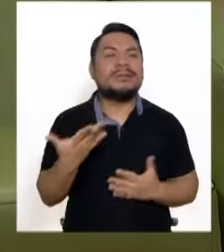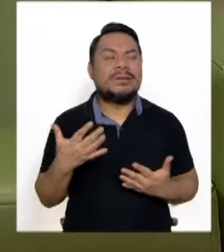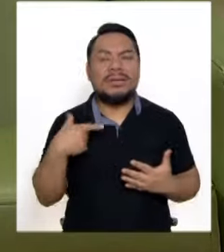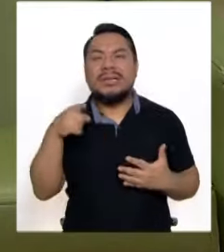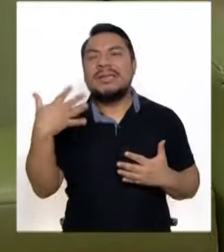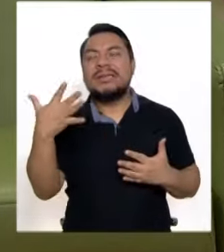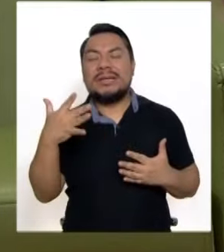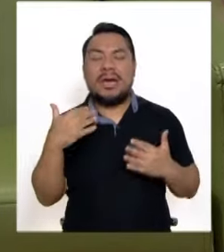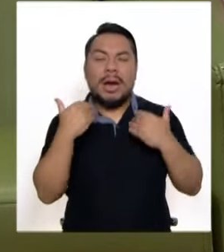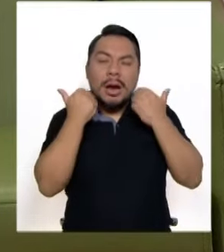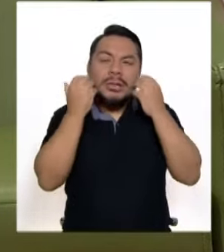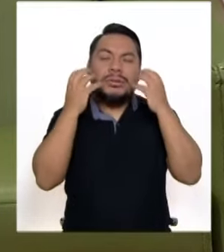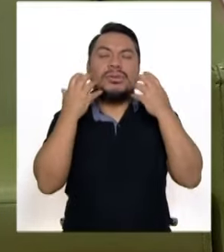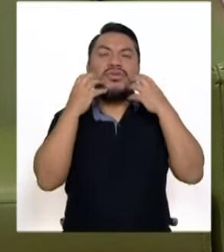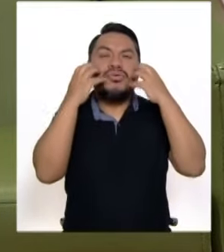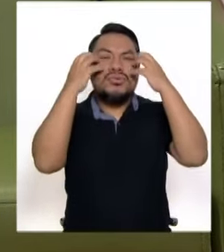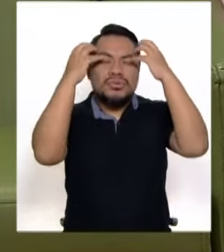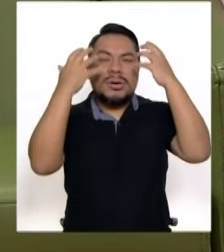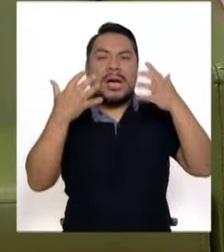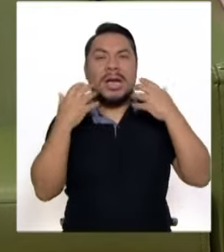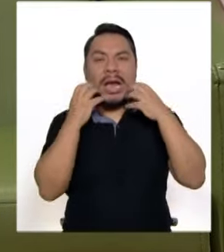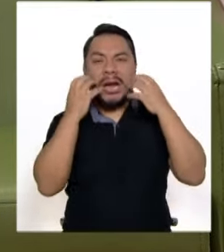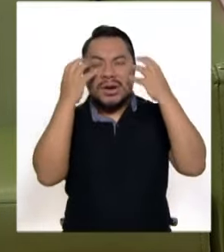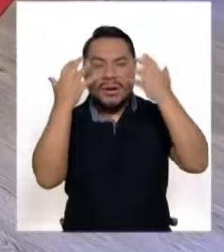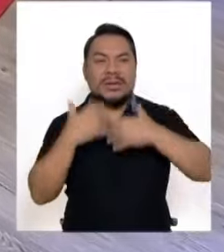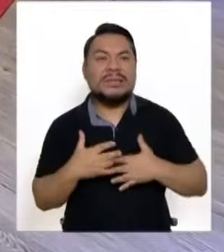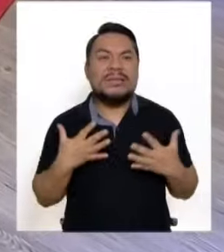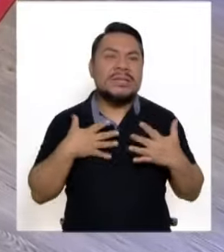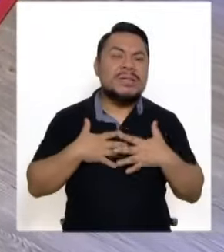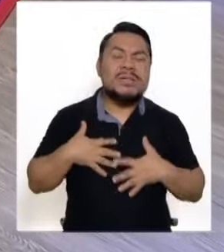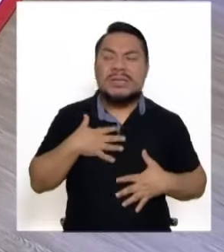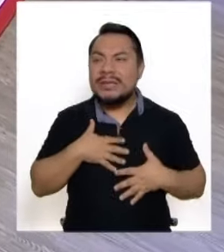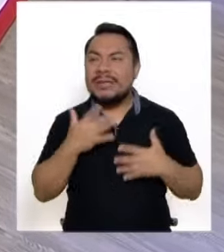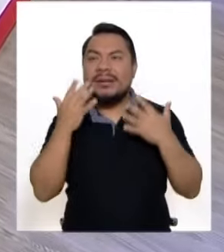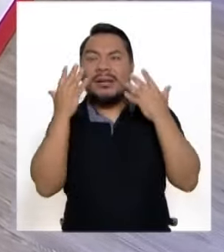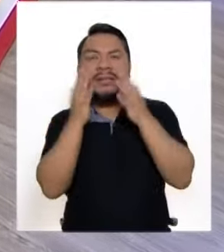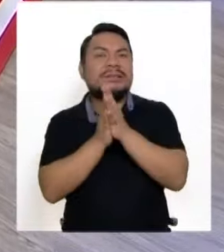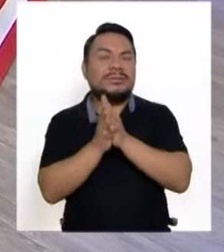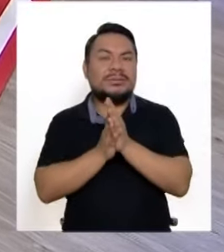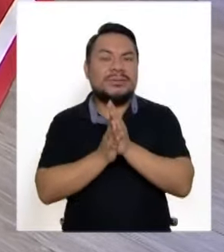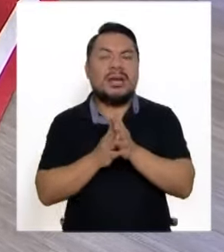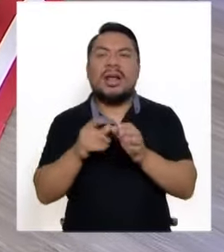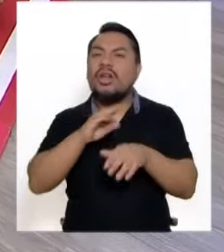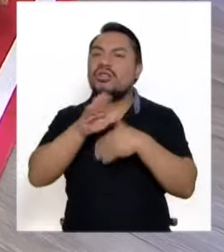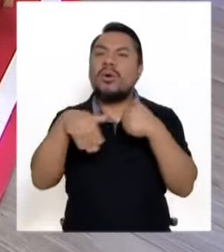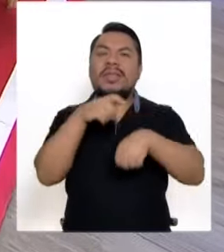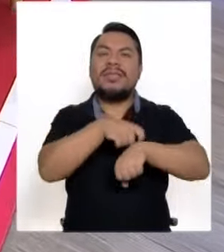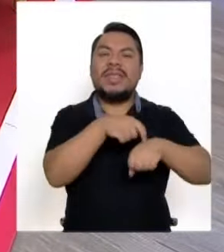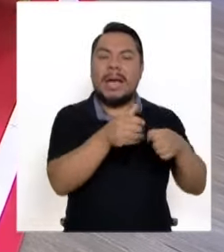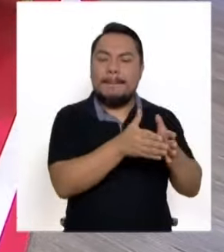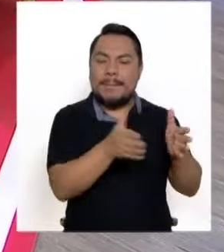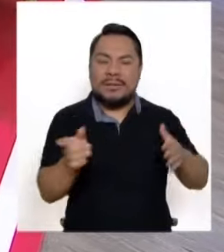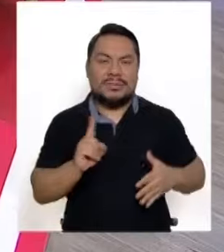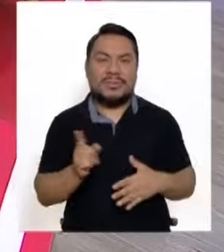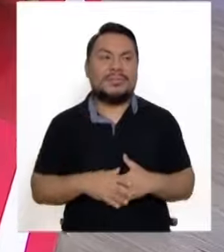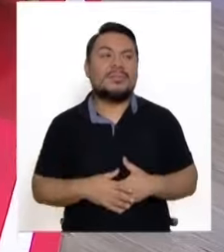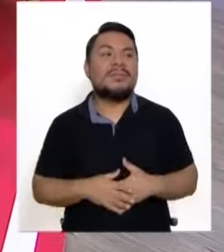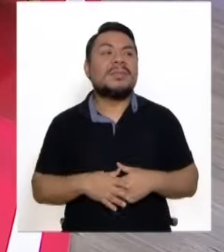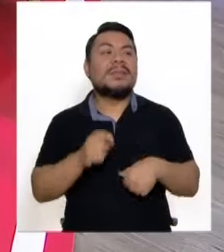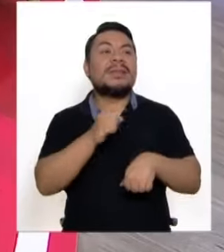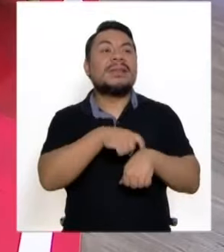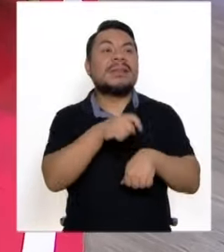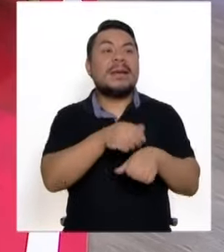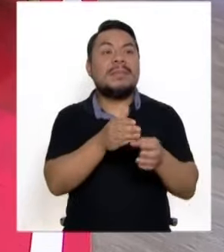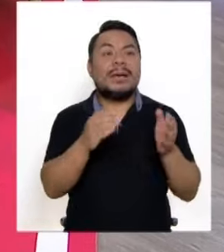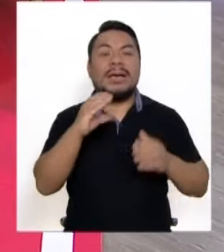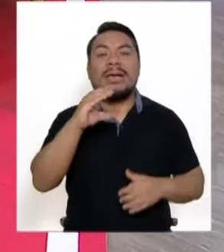de cabeza, la ansiedad, como si fuese pues toda una etapa. En realidad no es así. La etapa es el climaterio.